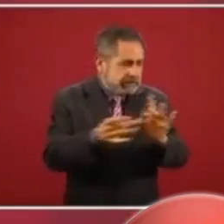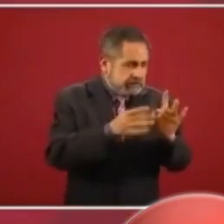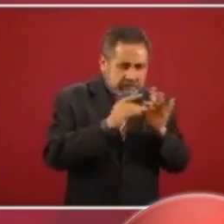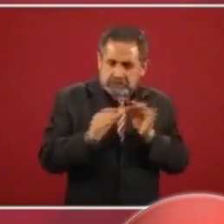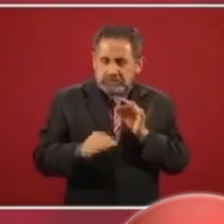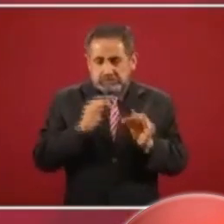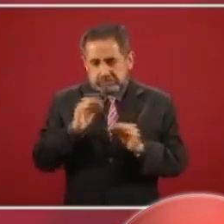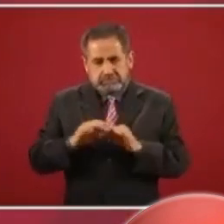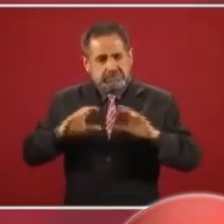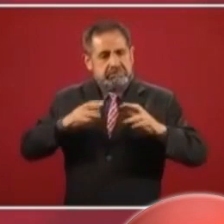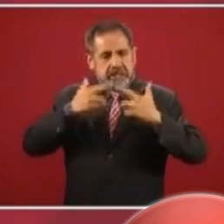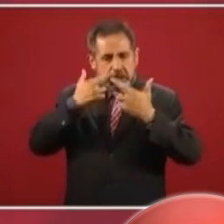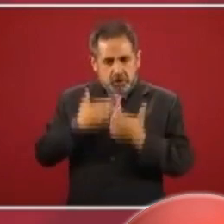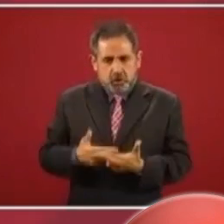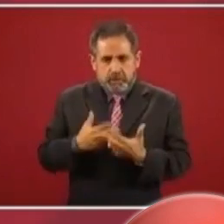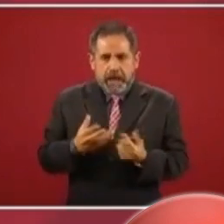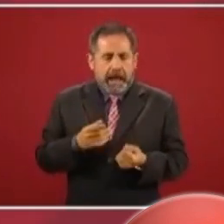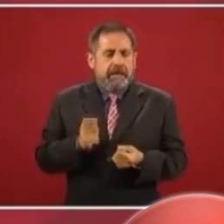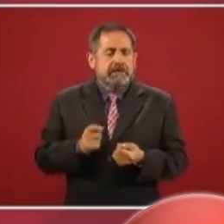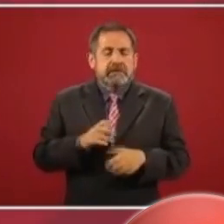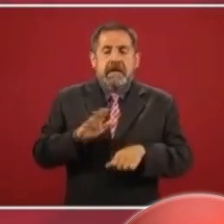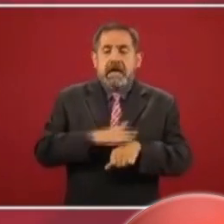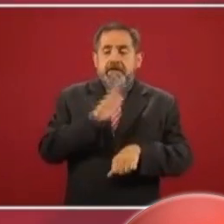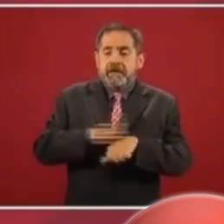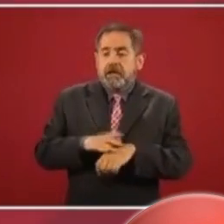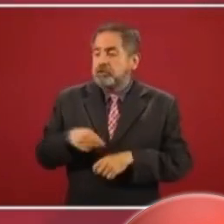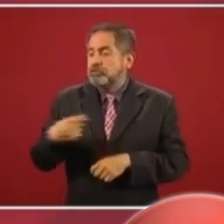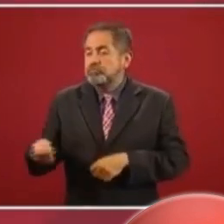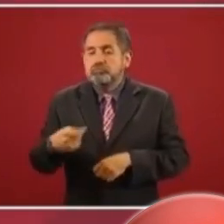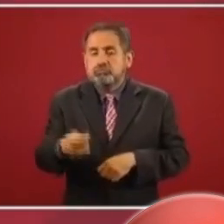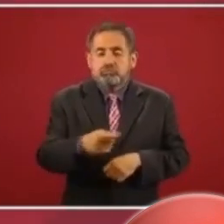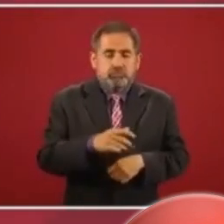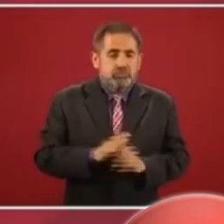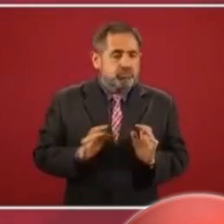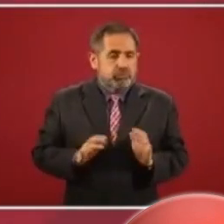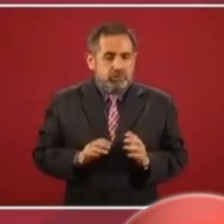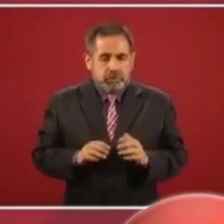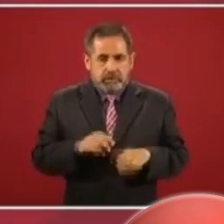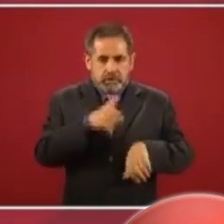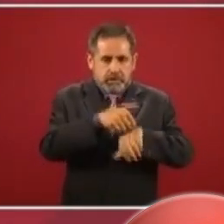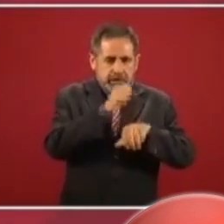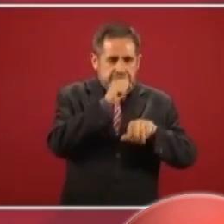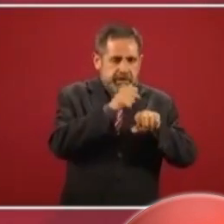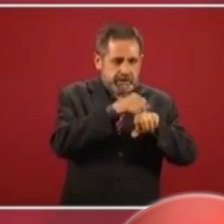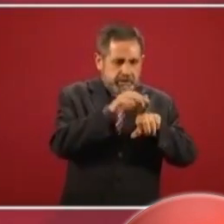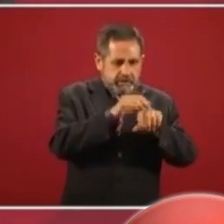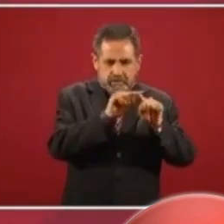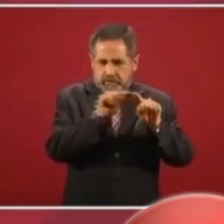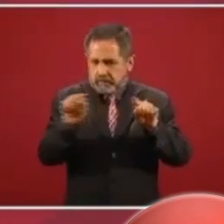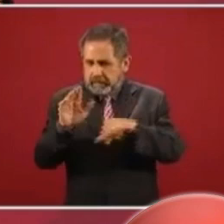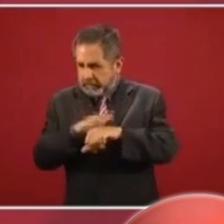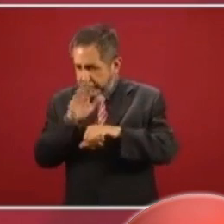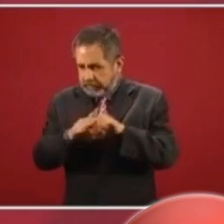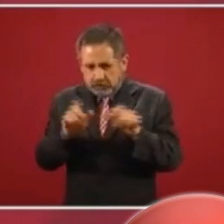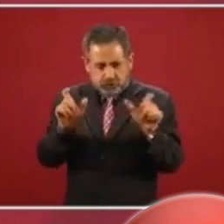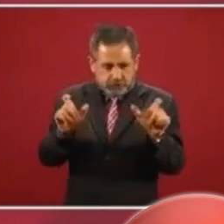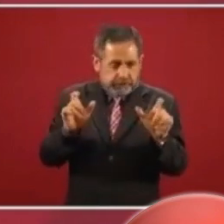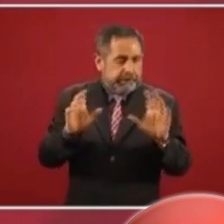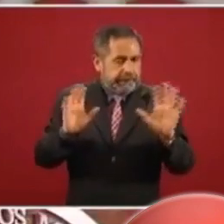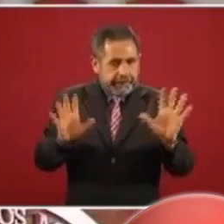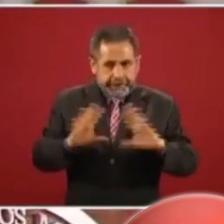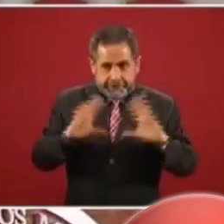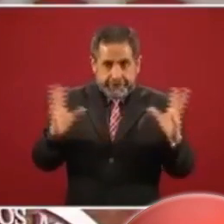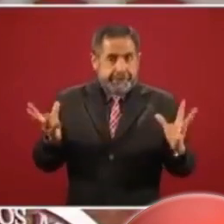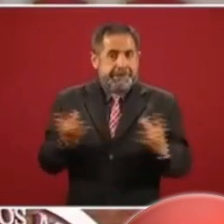final una calificación. Nosotros lo único que podíamos ver era un folio y una calificación. Ya que tuvimos